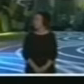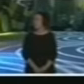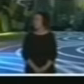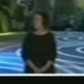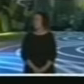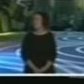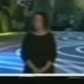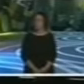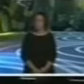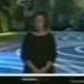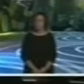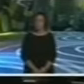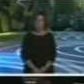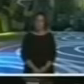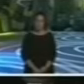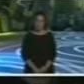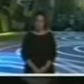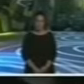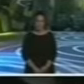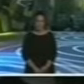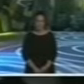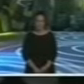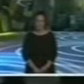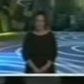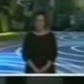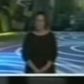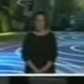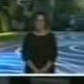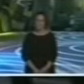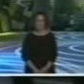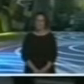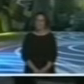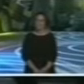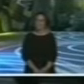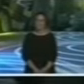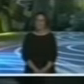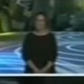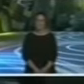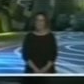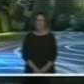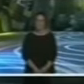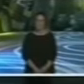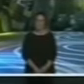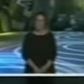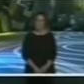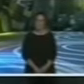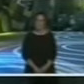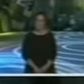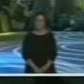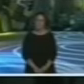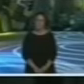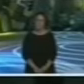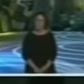56. Y llegan desde... ensayan en la Carretera General de los Andenes, junto al Cardonal. Está su local. Aunque ellos y su sede están en el